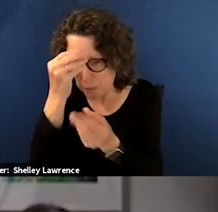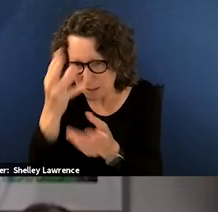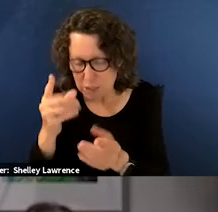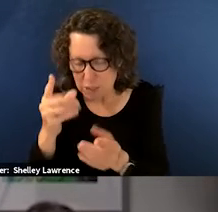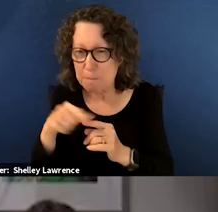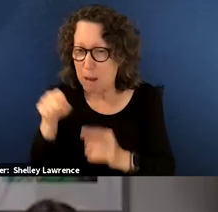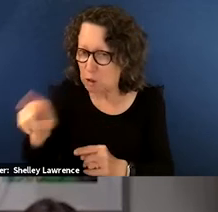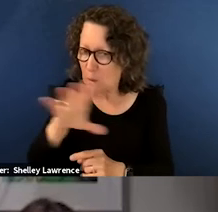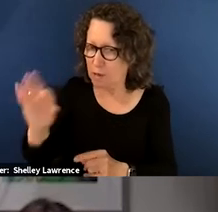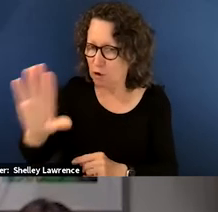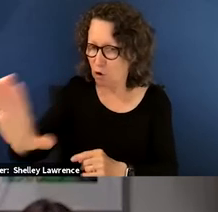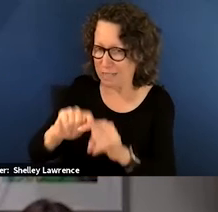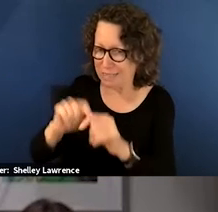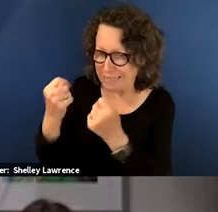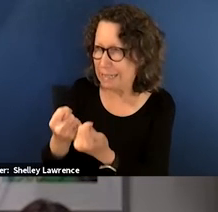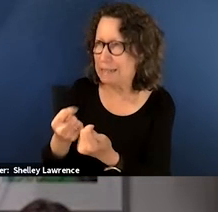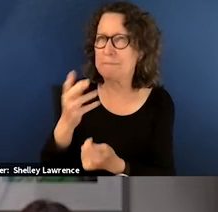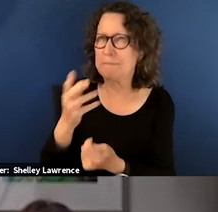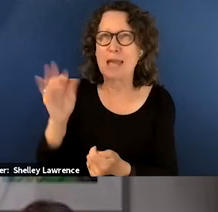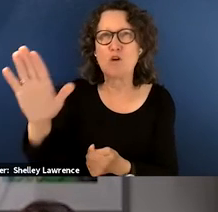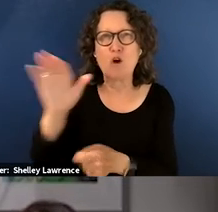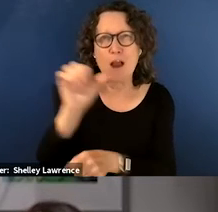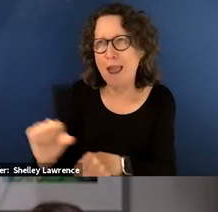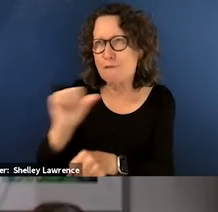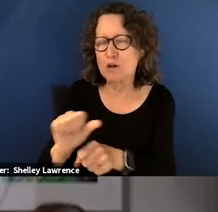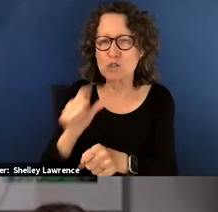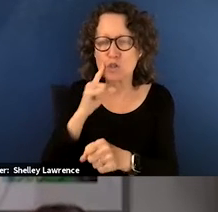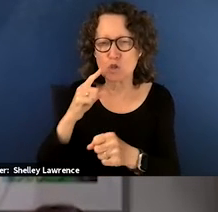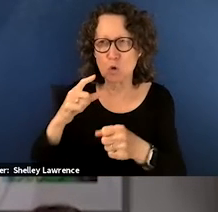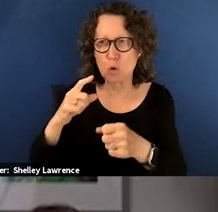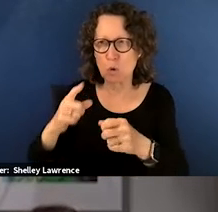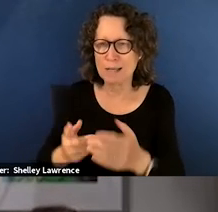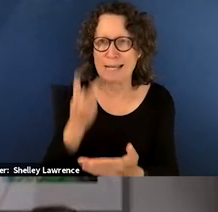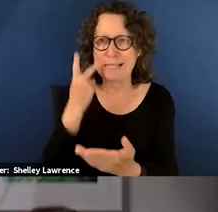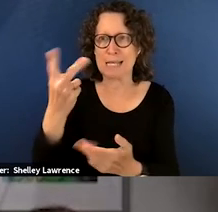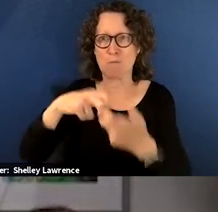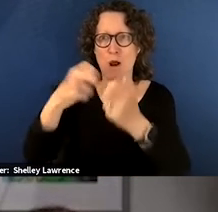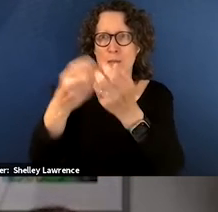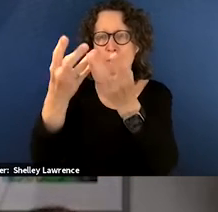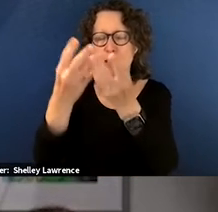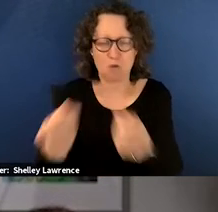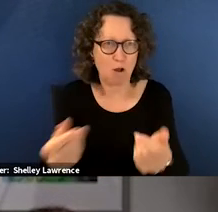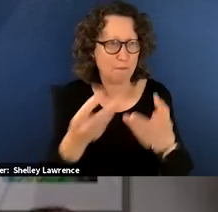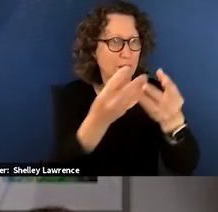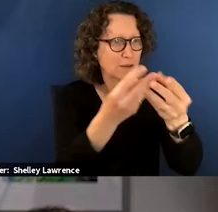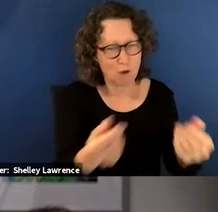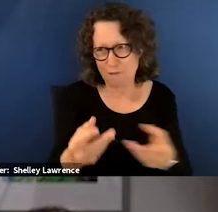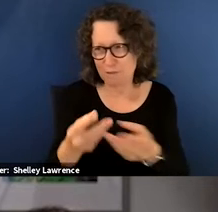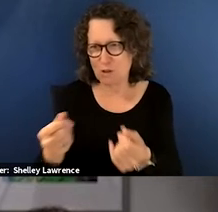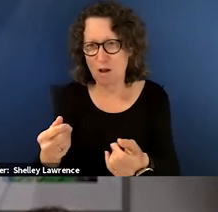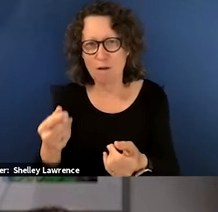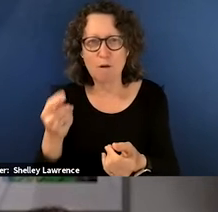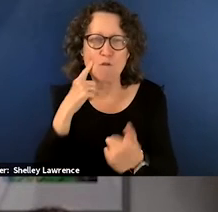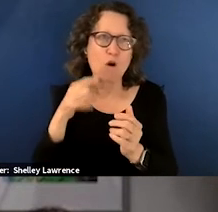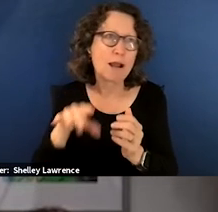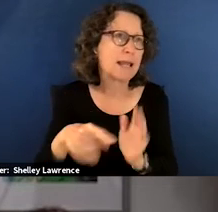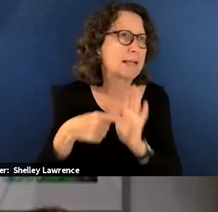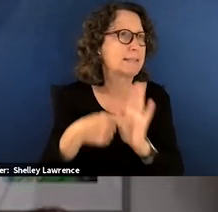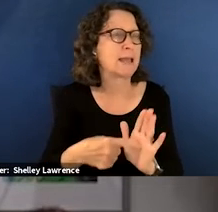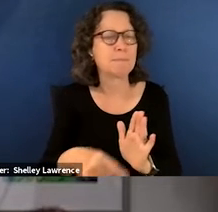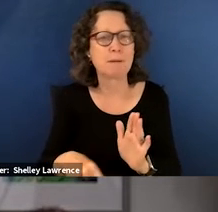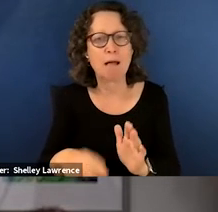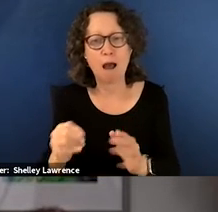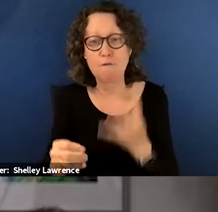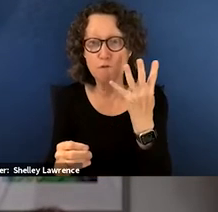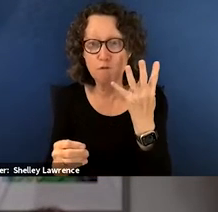nos ha dado, sino también a usted y a su equipo y sus esfuerzos para hacer la resolución de problemas y encontrar formas, por ejemplo,